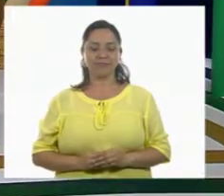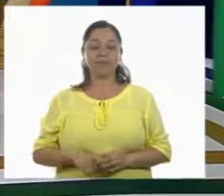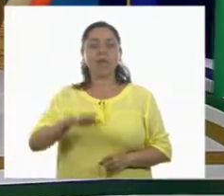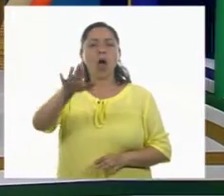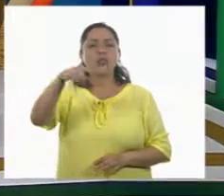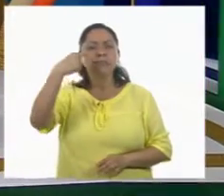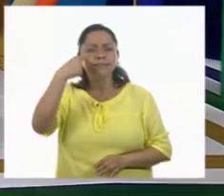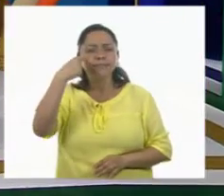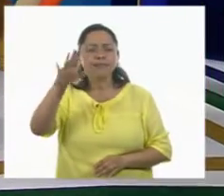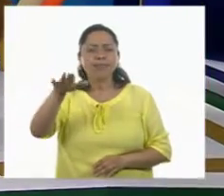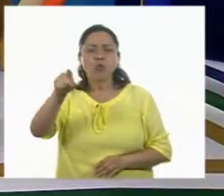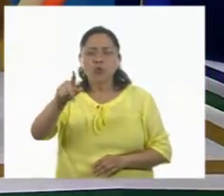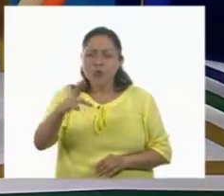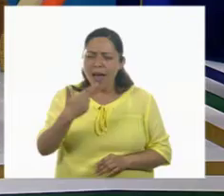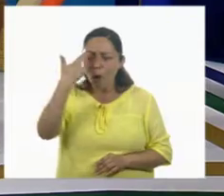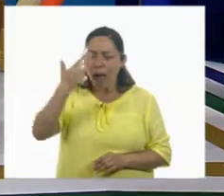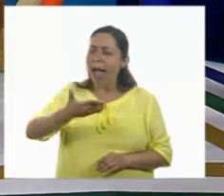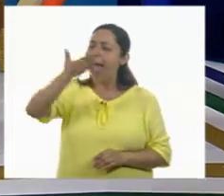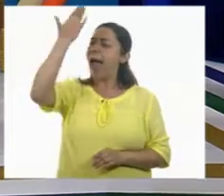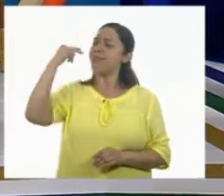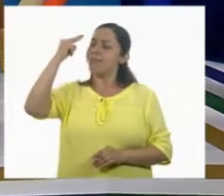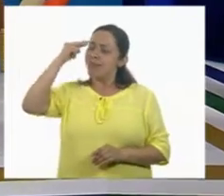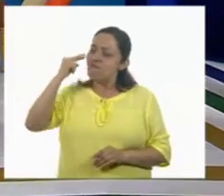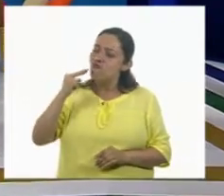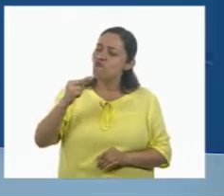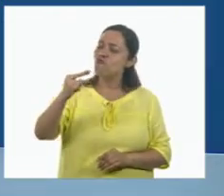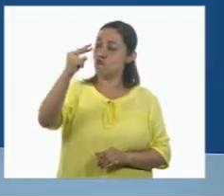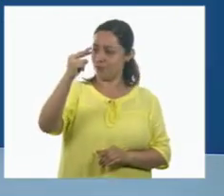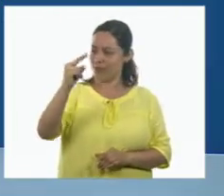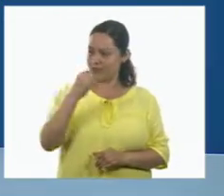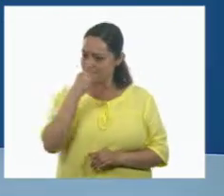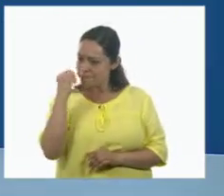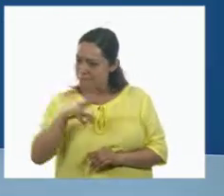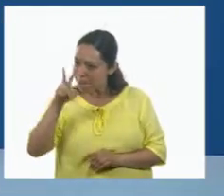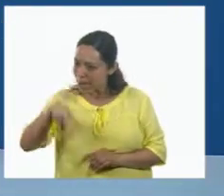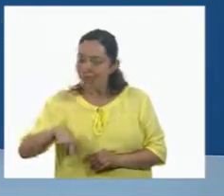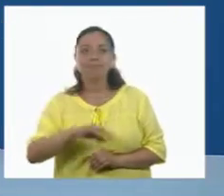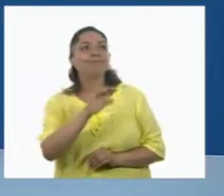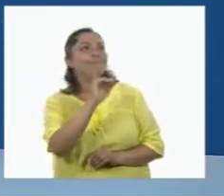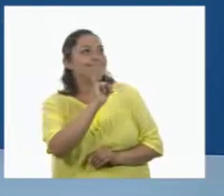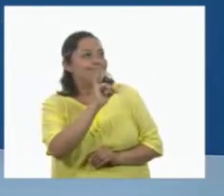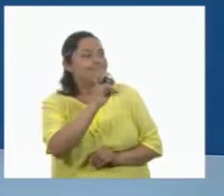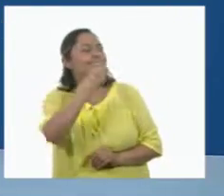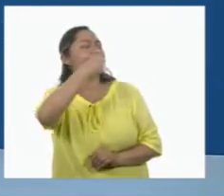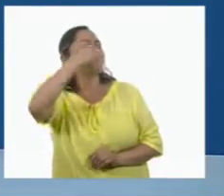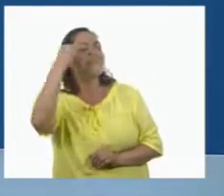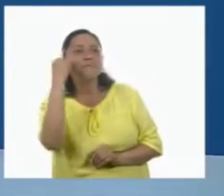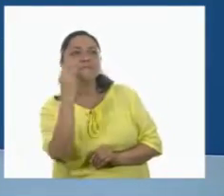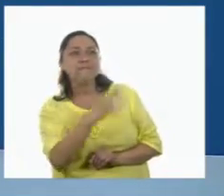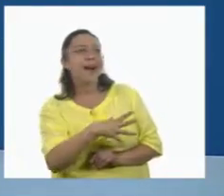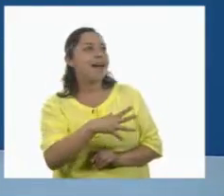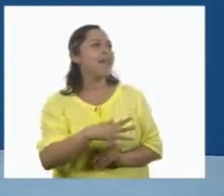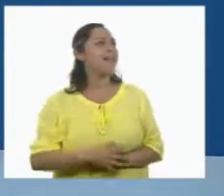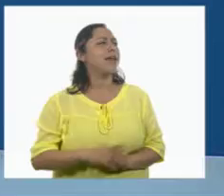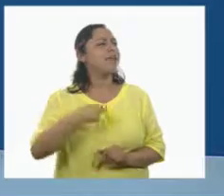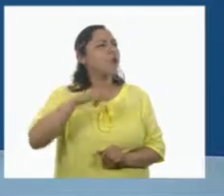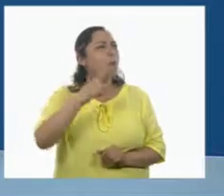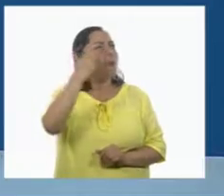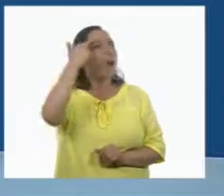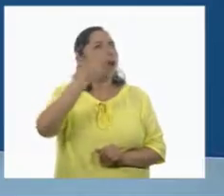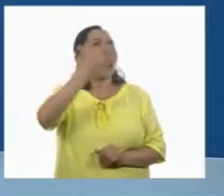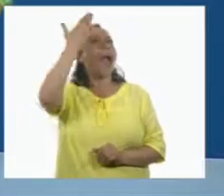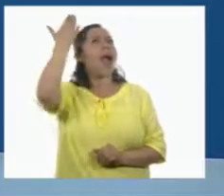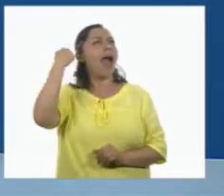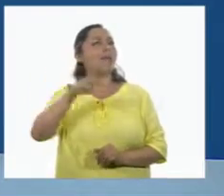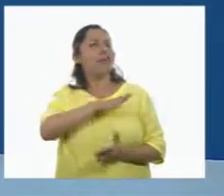Oye, Ton, ¿te acuerdas del viaje que hicimos la clase pasada? Estuvo padrísimo, ¿no? Sí, estuvo padrísima. Me acuerdo que la